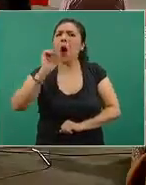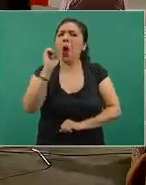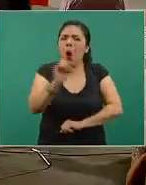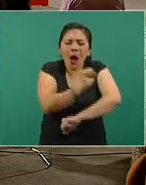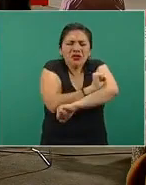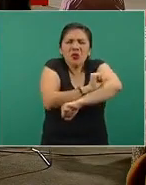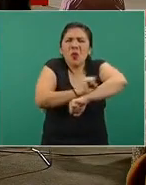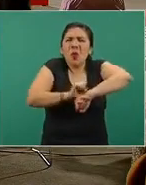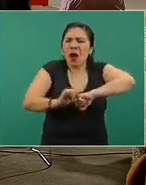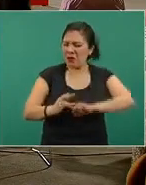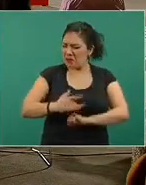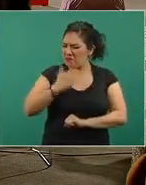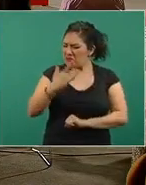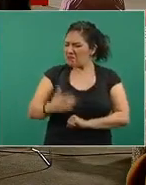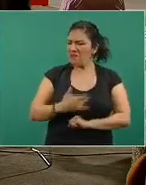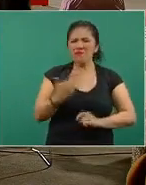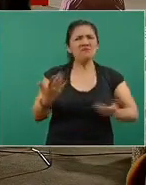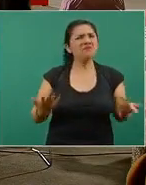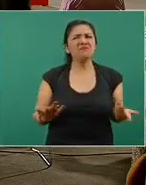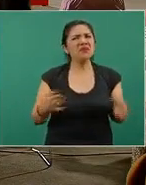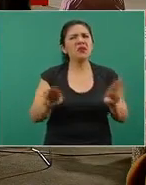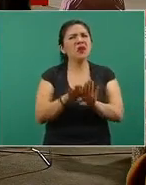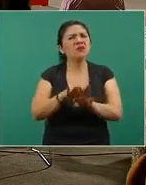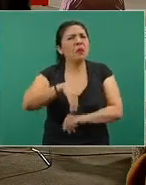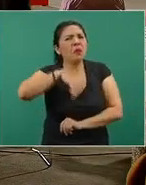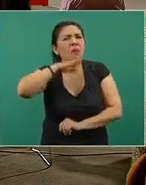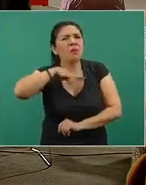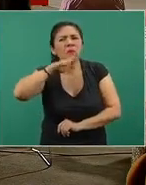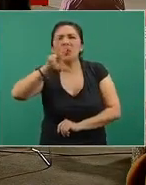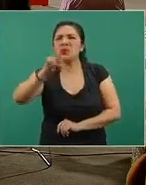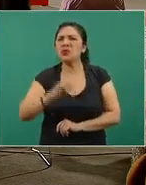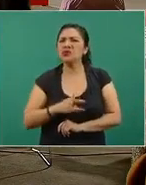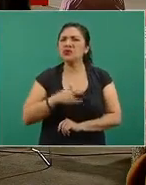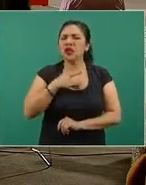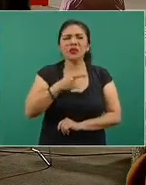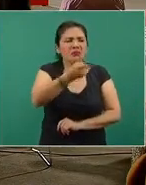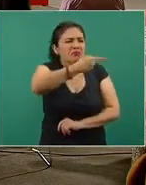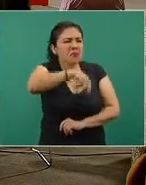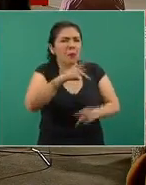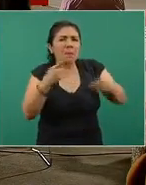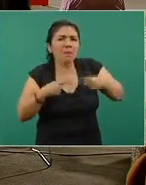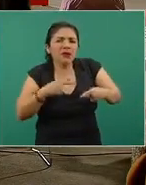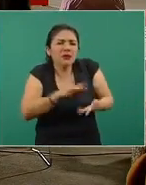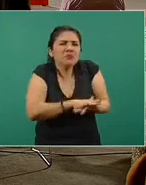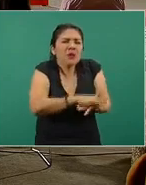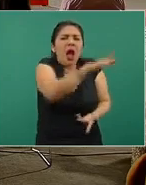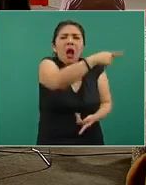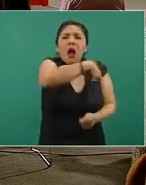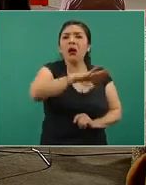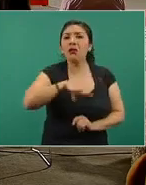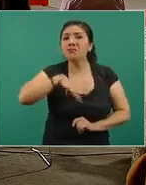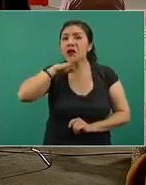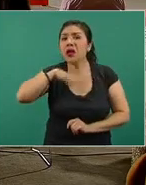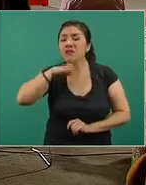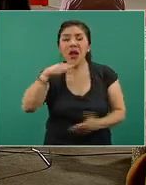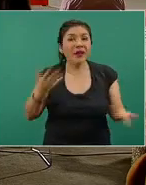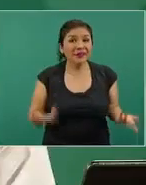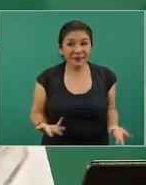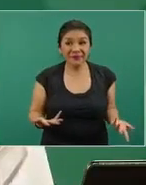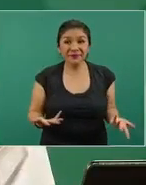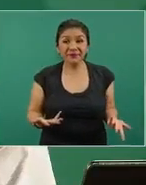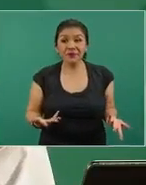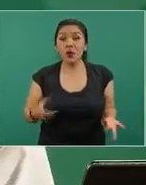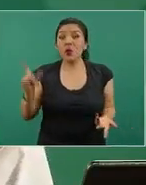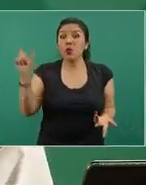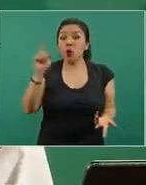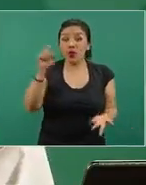síntomas mínimos y entonces pasa un poco inadvertida por las personas, por sus familias y desde luego por el sistema de salud.